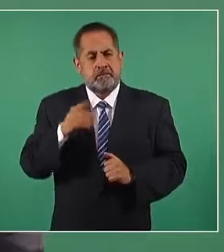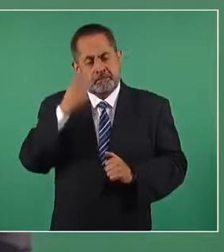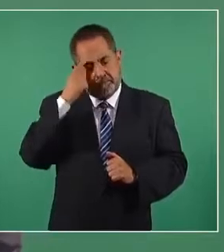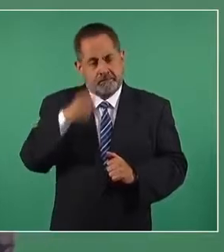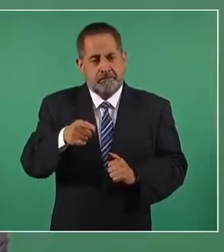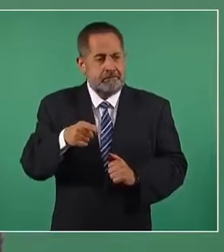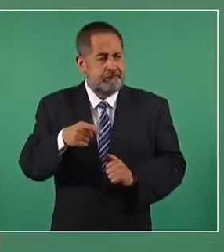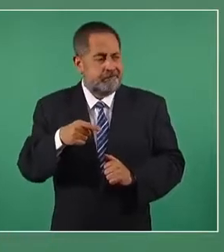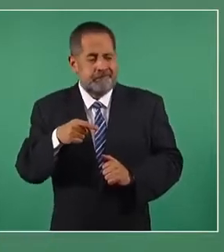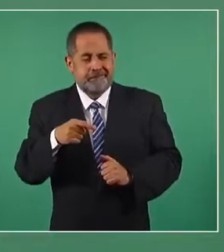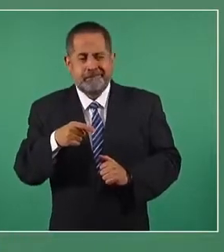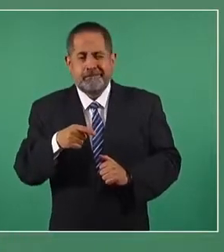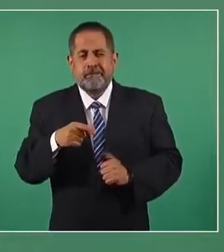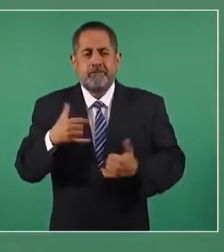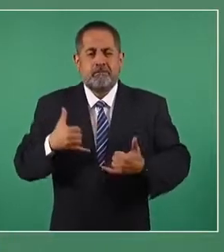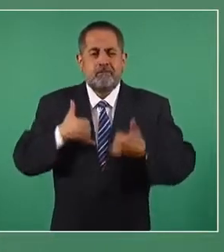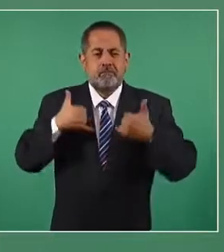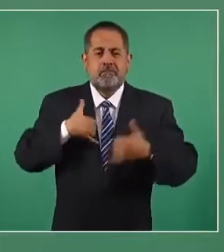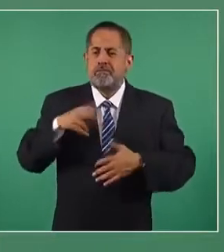desprecien,